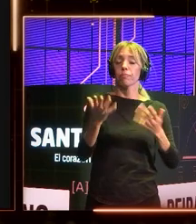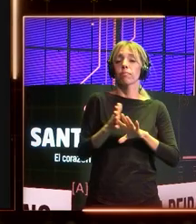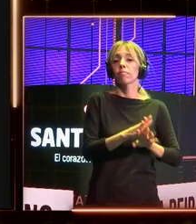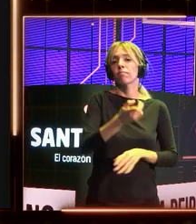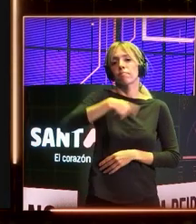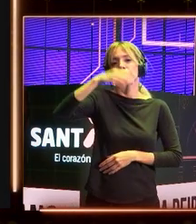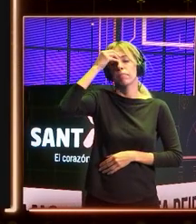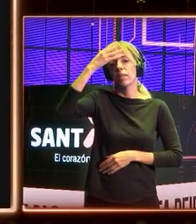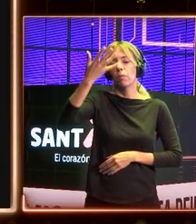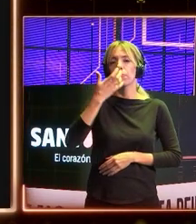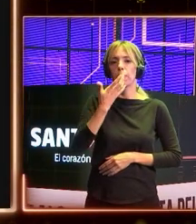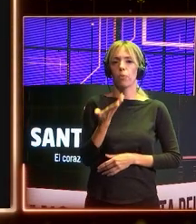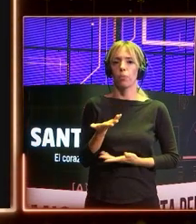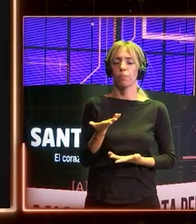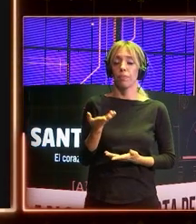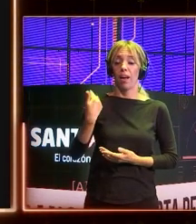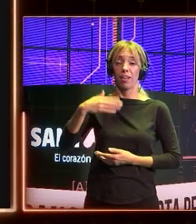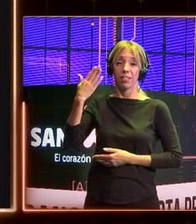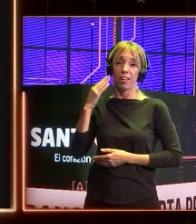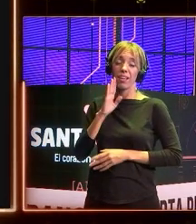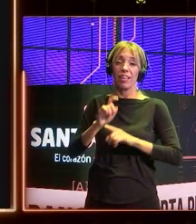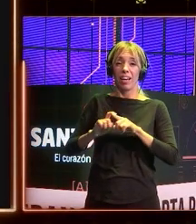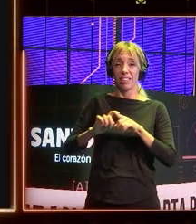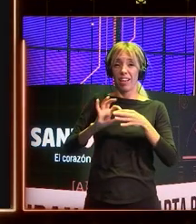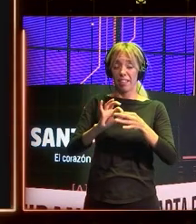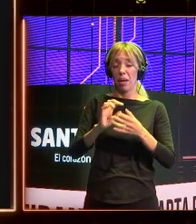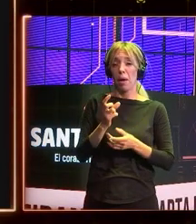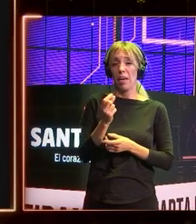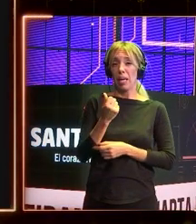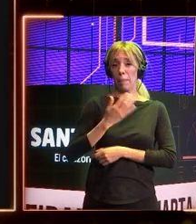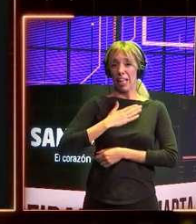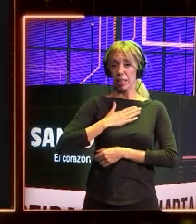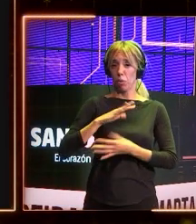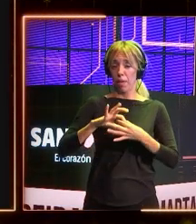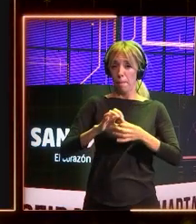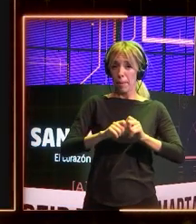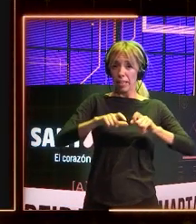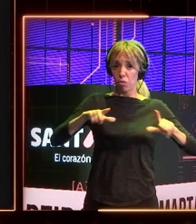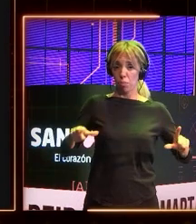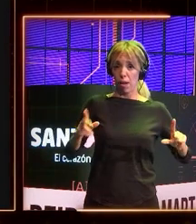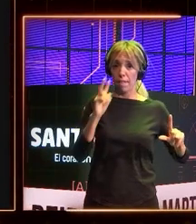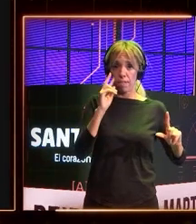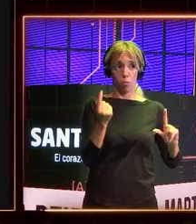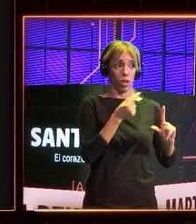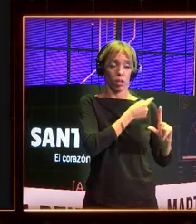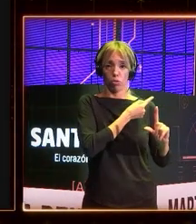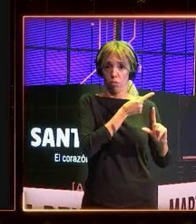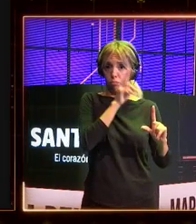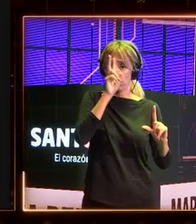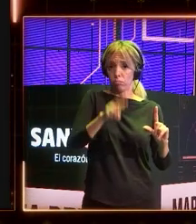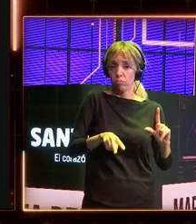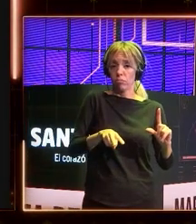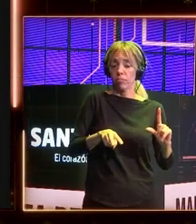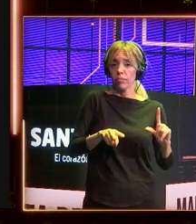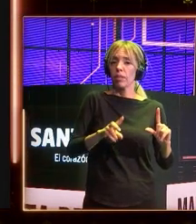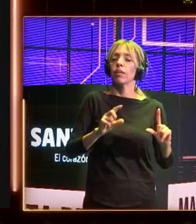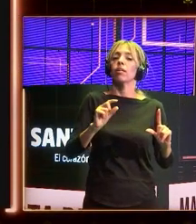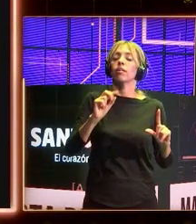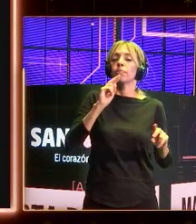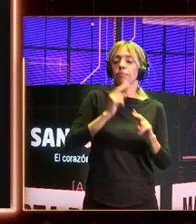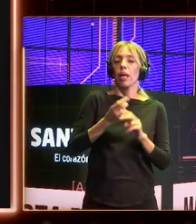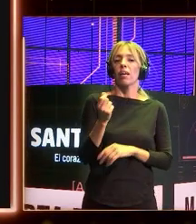Pensamos en todas las características que os he mencionado antes sobre el capitalismo de plataformas, ves que esto es definitivamente capitalismo